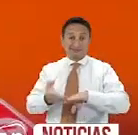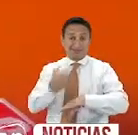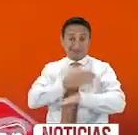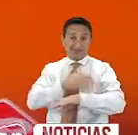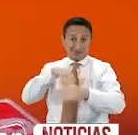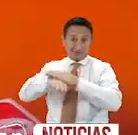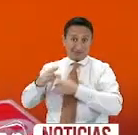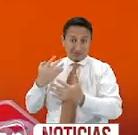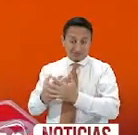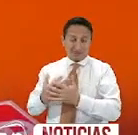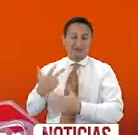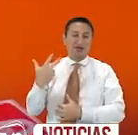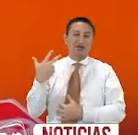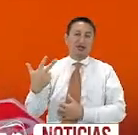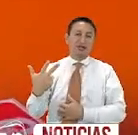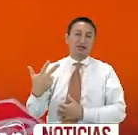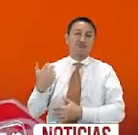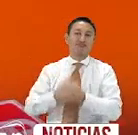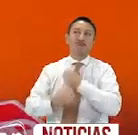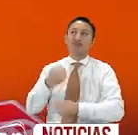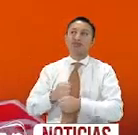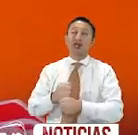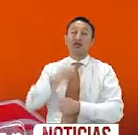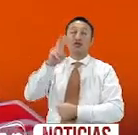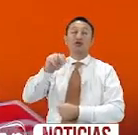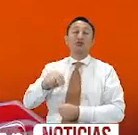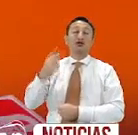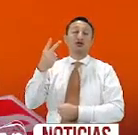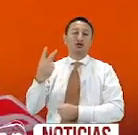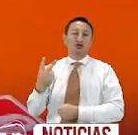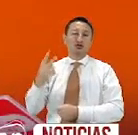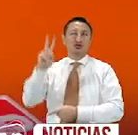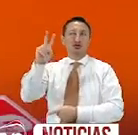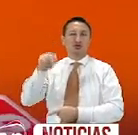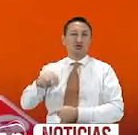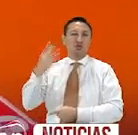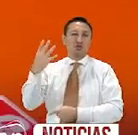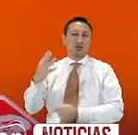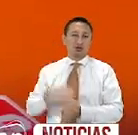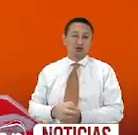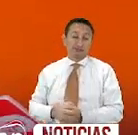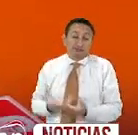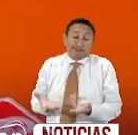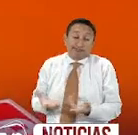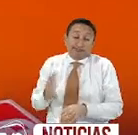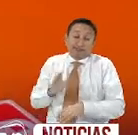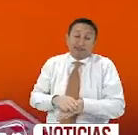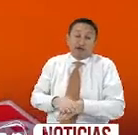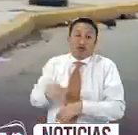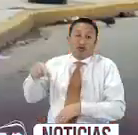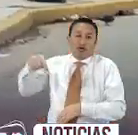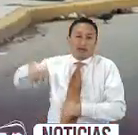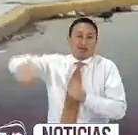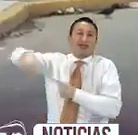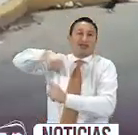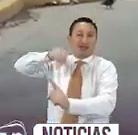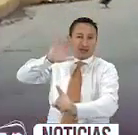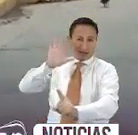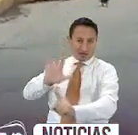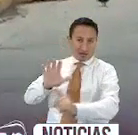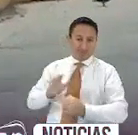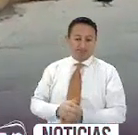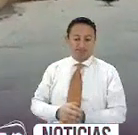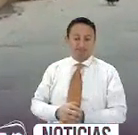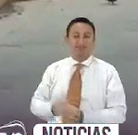Tiene 3 antecedentes penales del año 2002 al 2004 más o menos. Sería por la situación de ajuste de cuentas. Casi a la misma hora